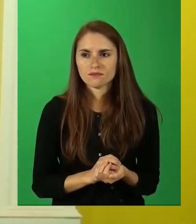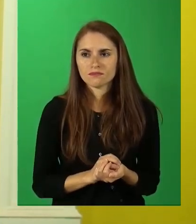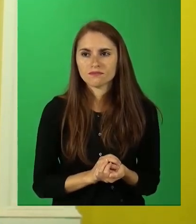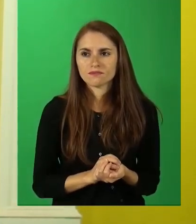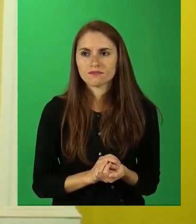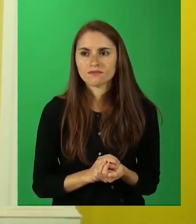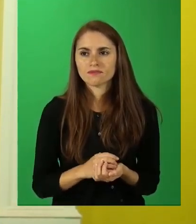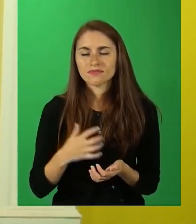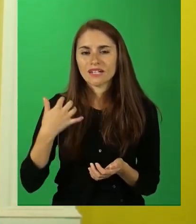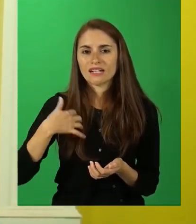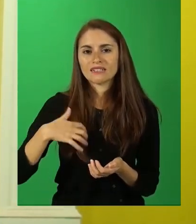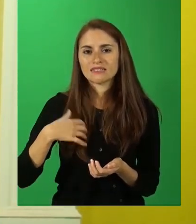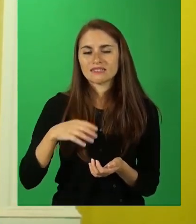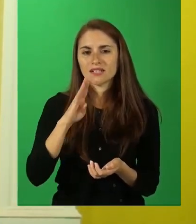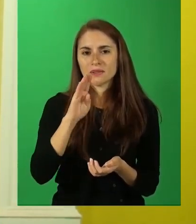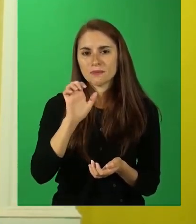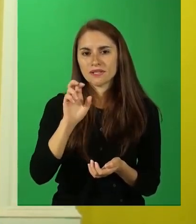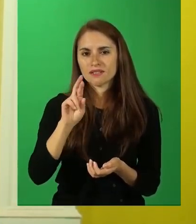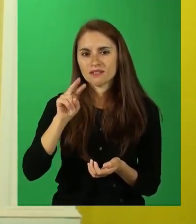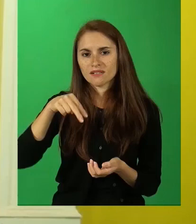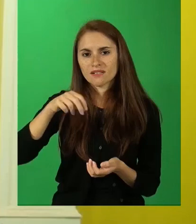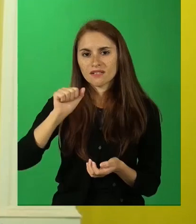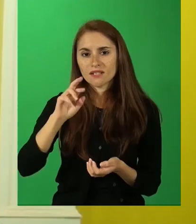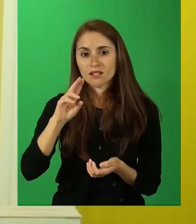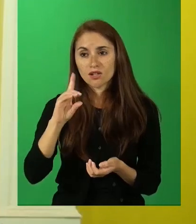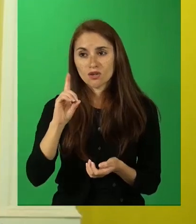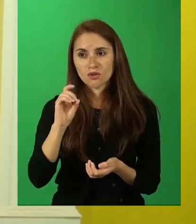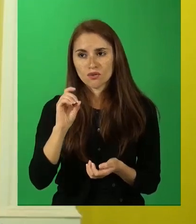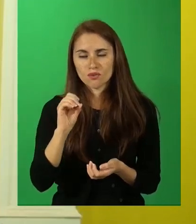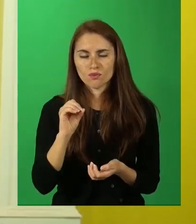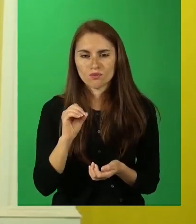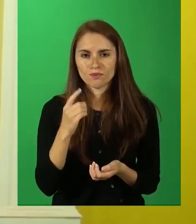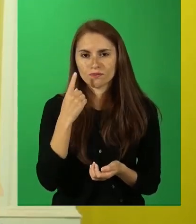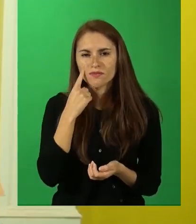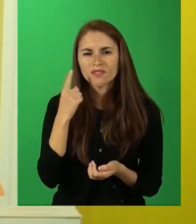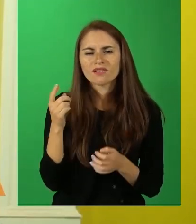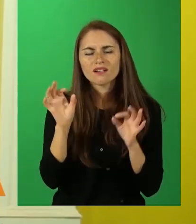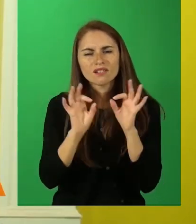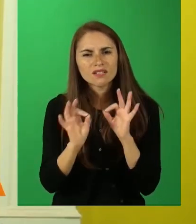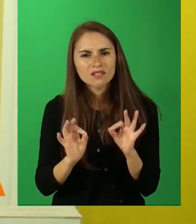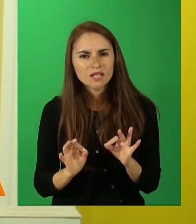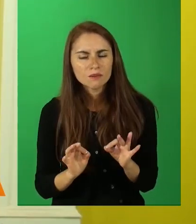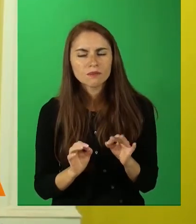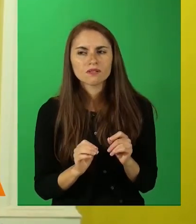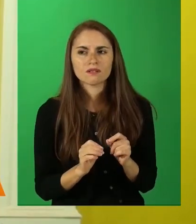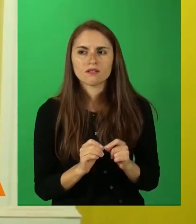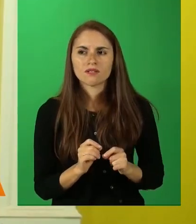el argentino Bernardo Wexler, donde él habla justamente de los puntos